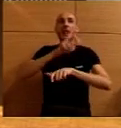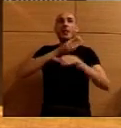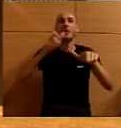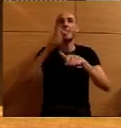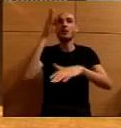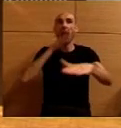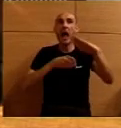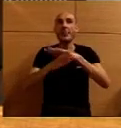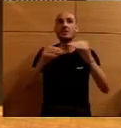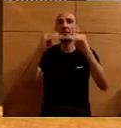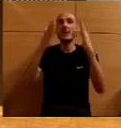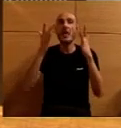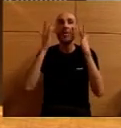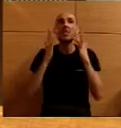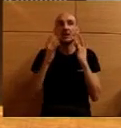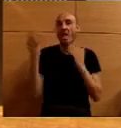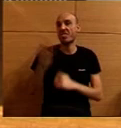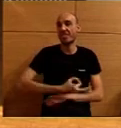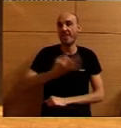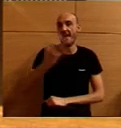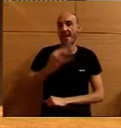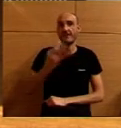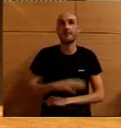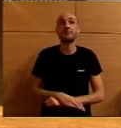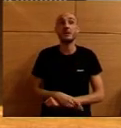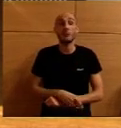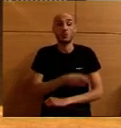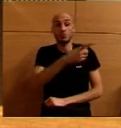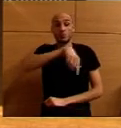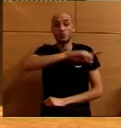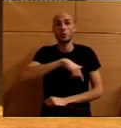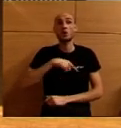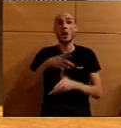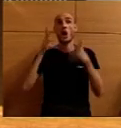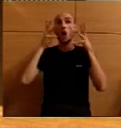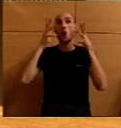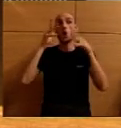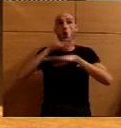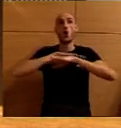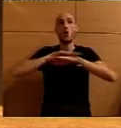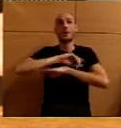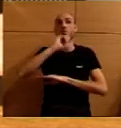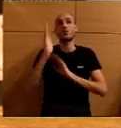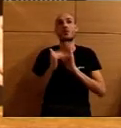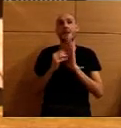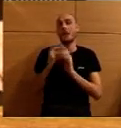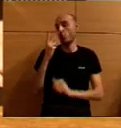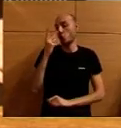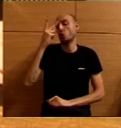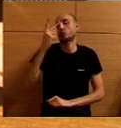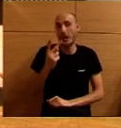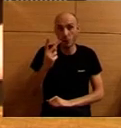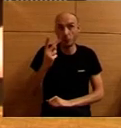vivienda, pero es que ustedes en esta legislatura, en el Consejo, llevan 2 años gobernando y esta